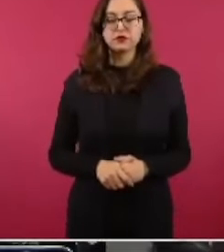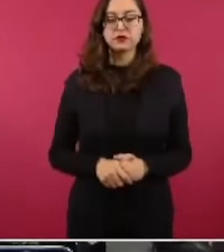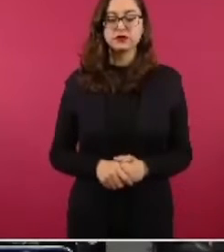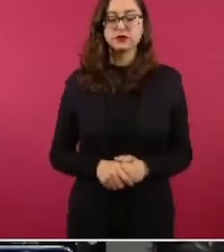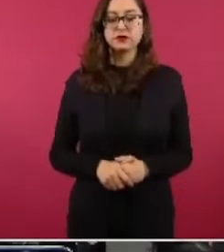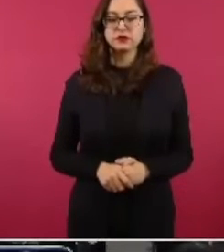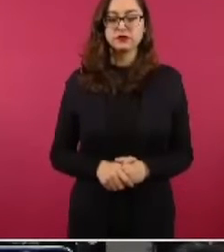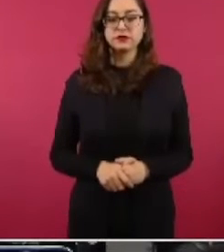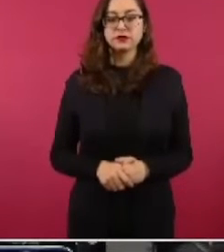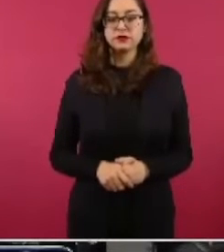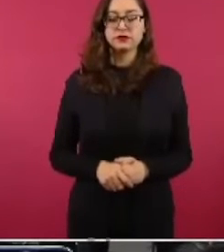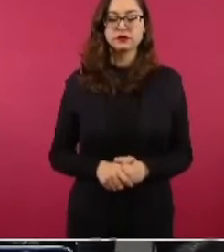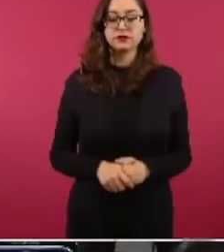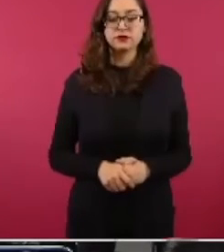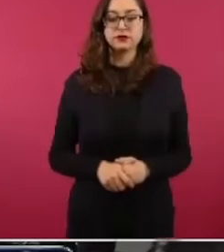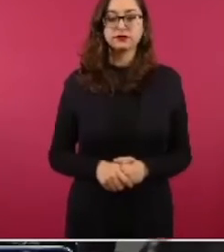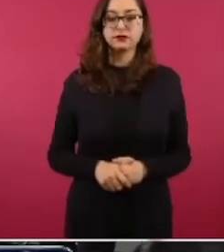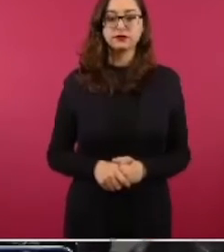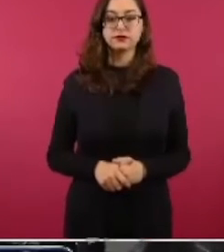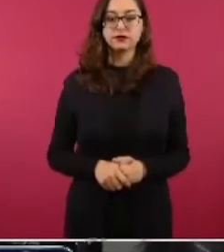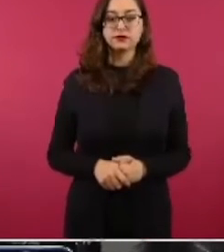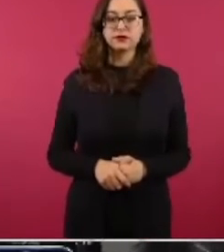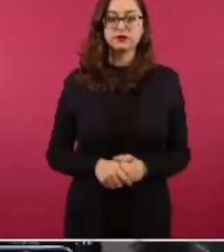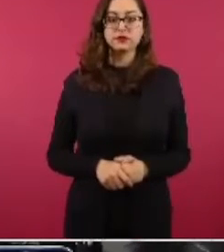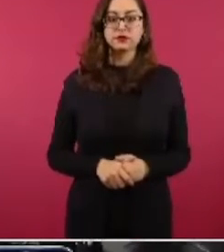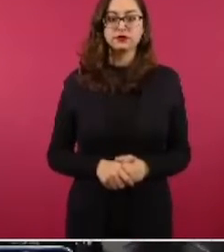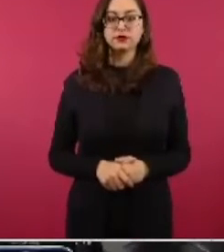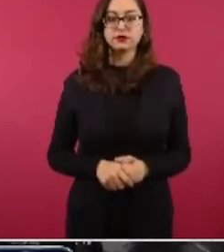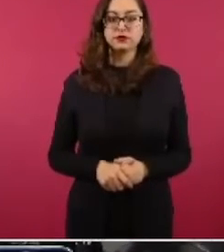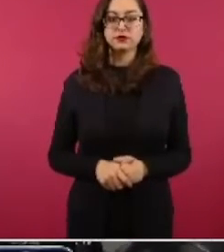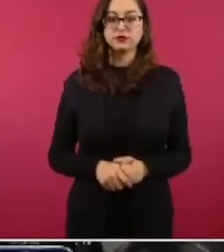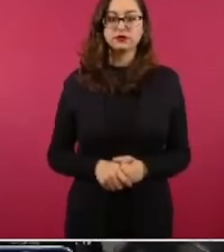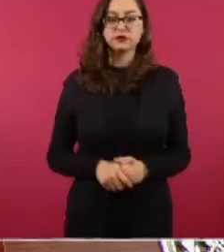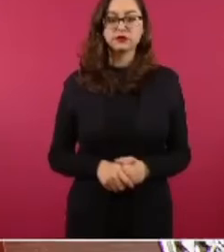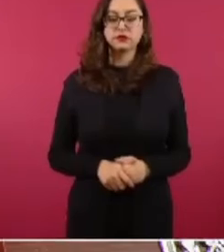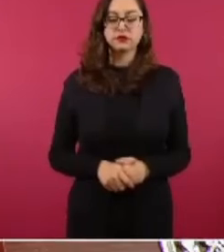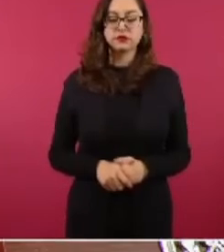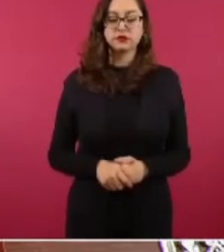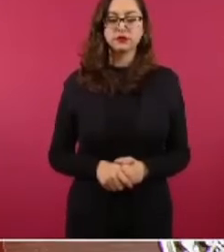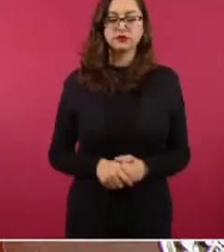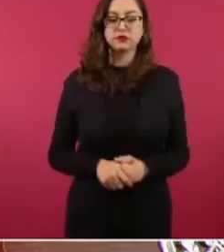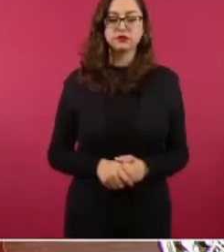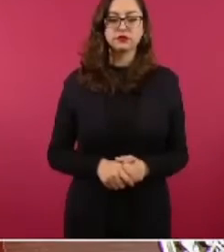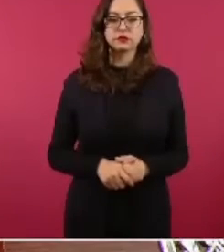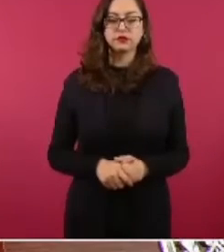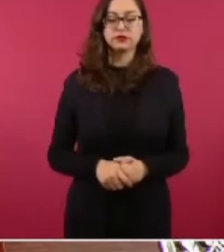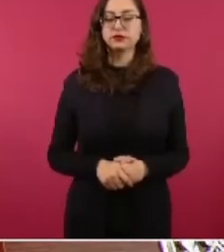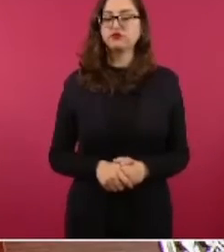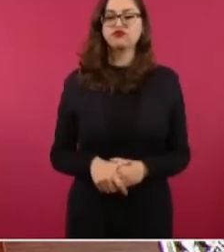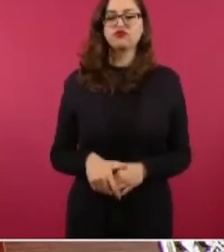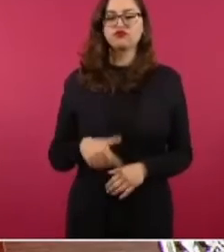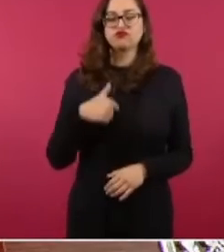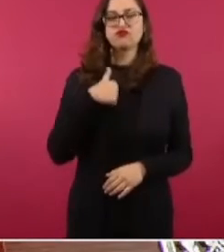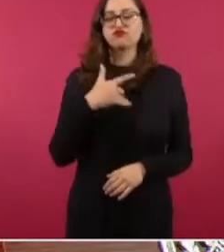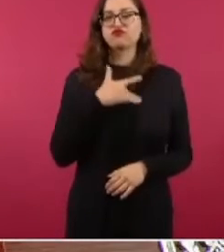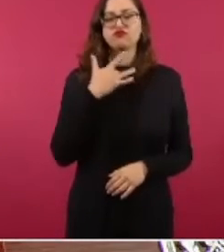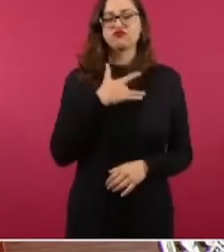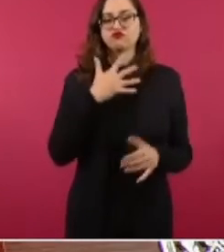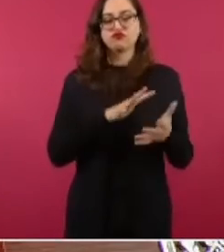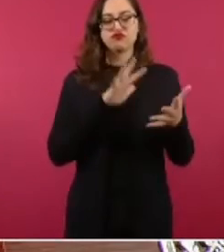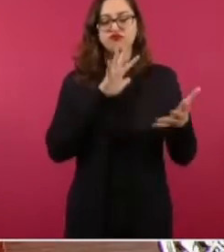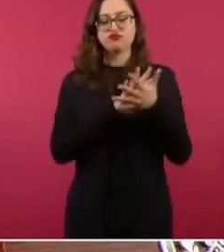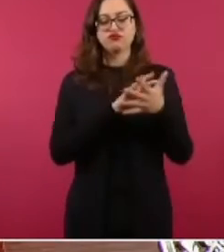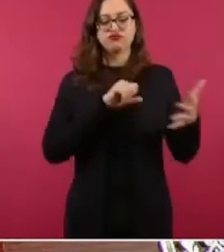Sí, a mí no me gustaría que hubieran cárceles. Yo quiero